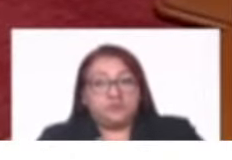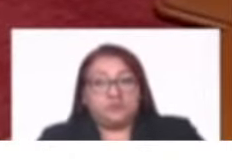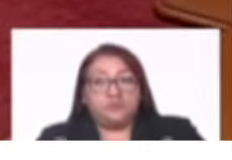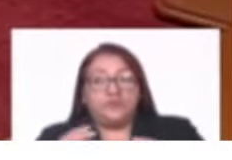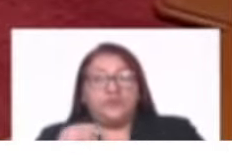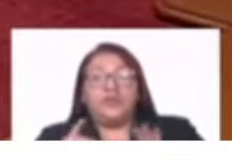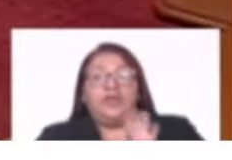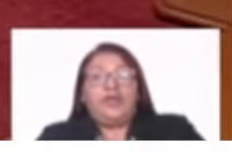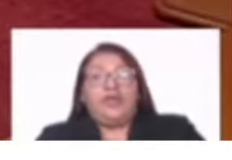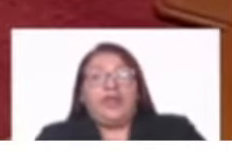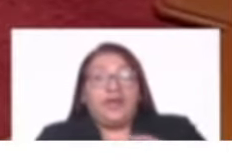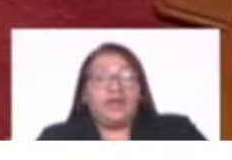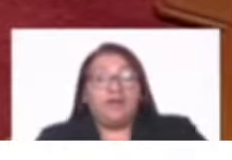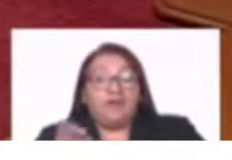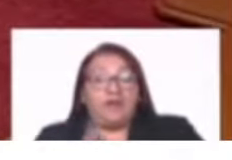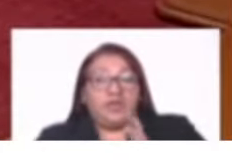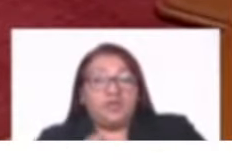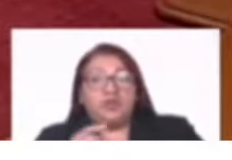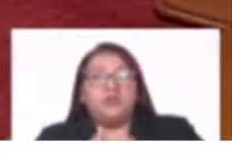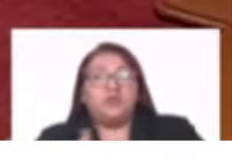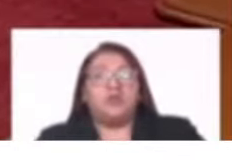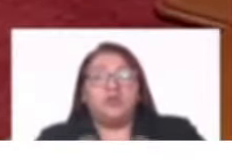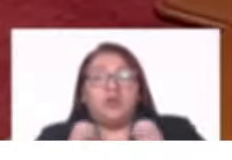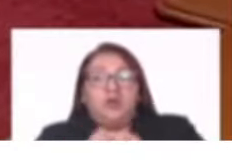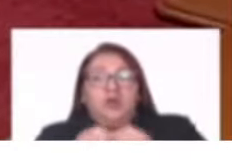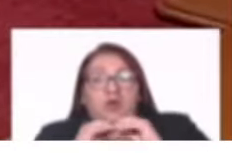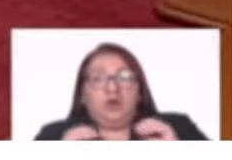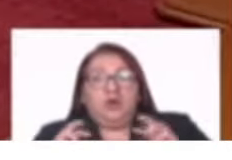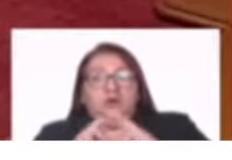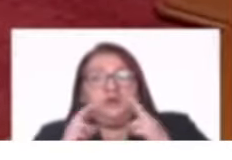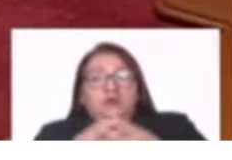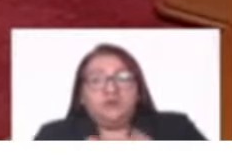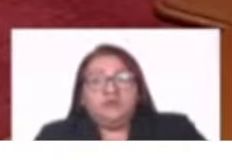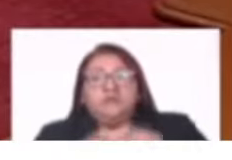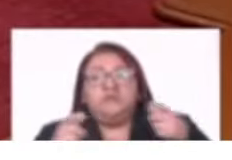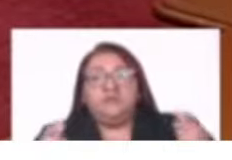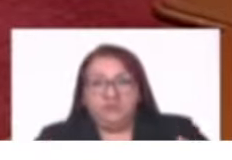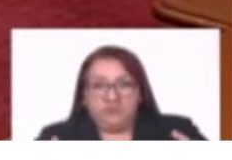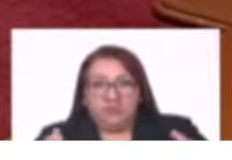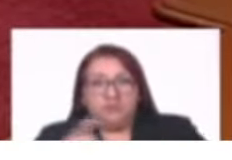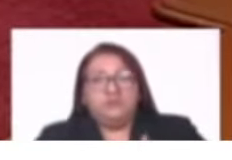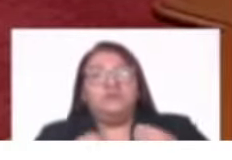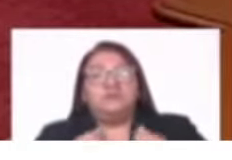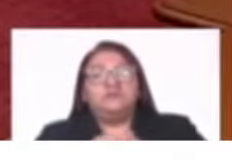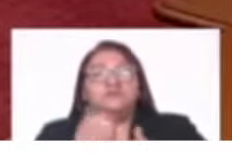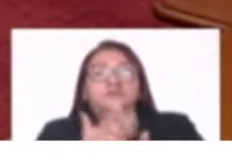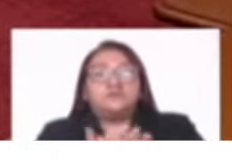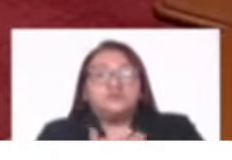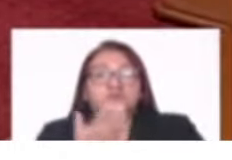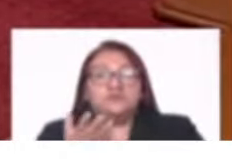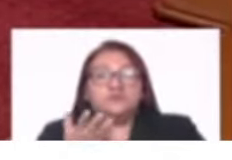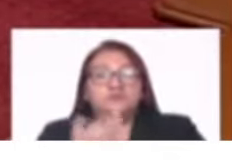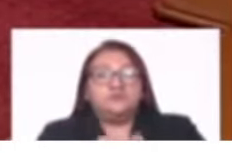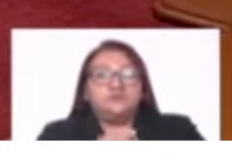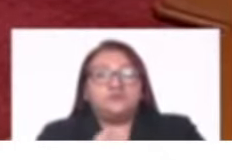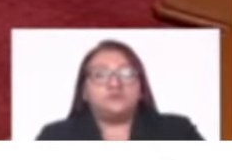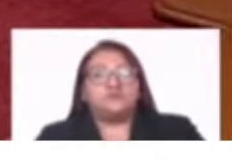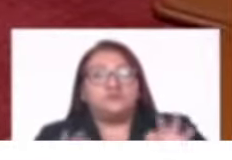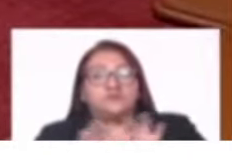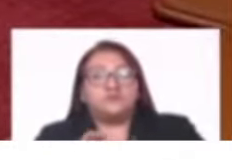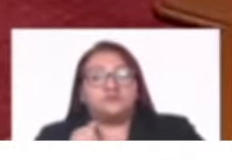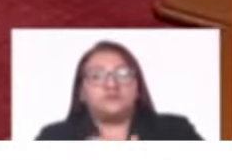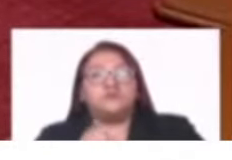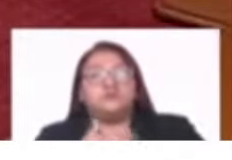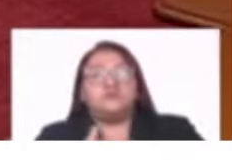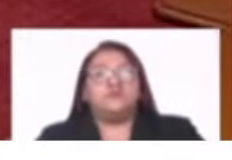ley de equilibrio financiero, el presidente del Congreso convoca una sesión extraordinaria destinada a la sustentación de las referidas iniciativas por